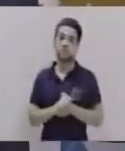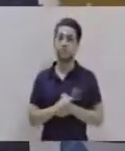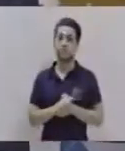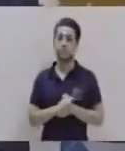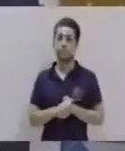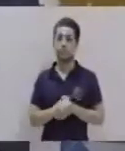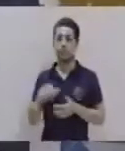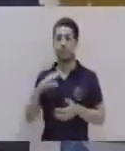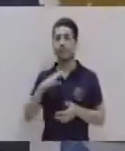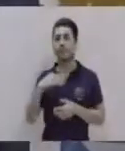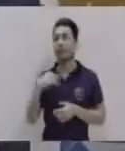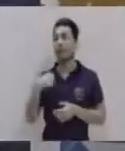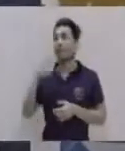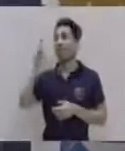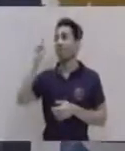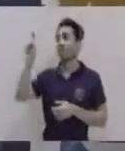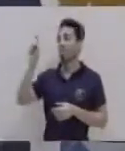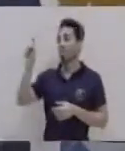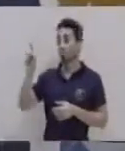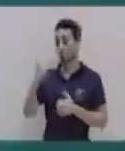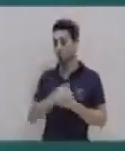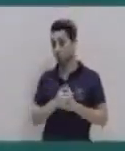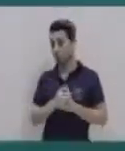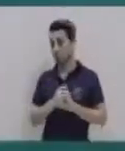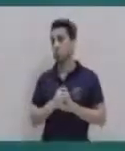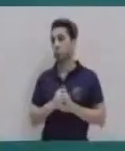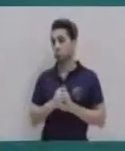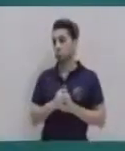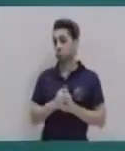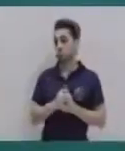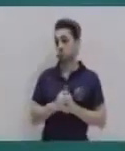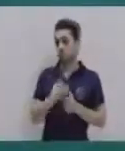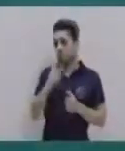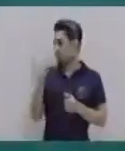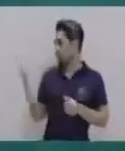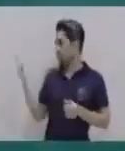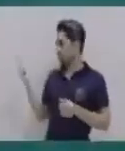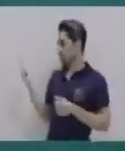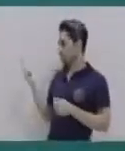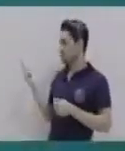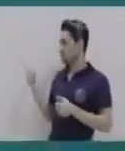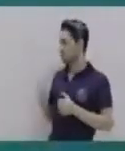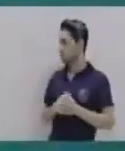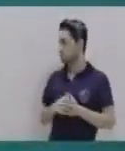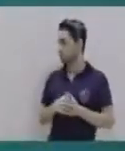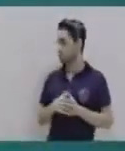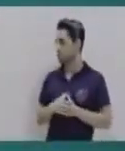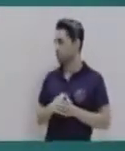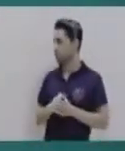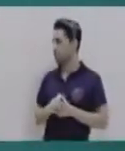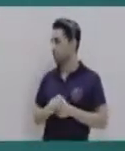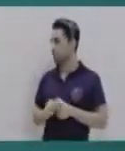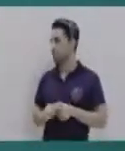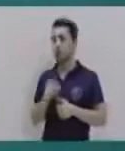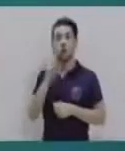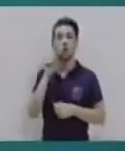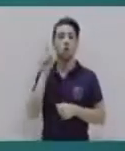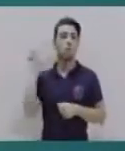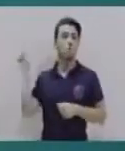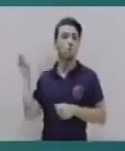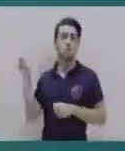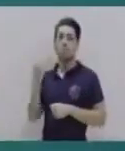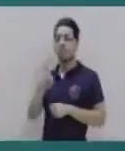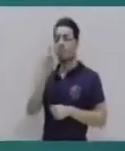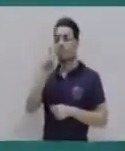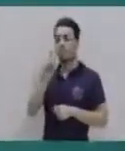una deuda así de grande, pero imaginemos que esa es la edad que tú tienes, Claudia, ¿te parece? Sí. Son 120 quetzales. Más